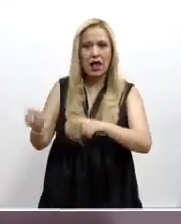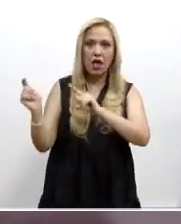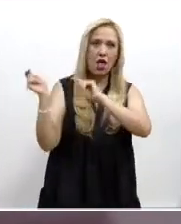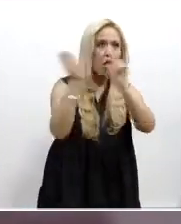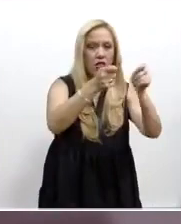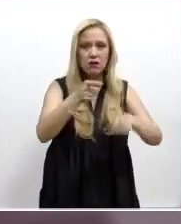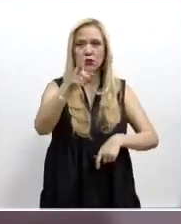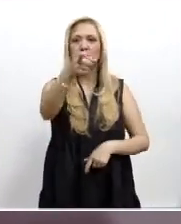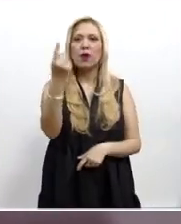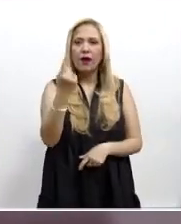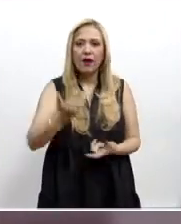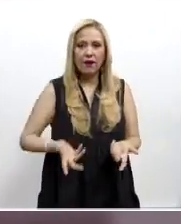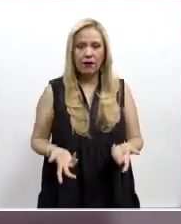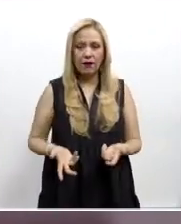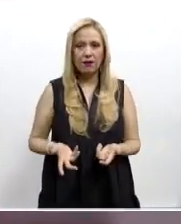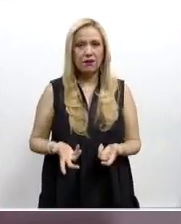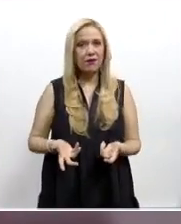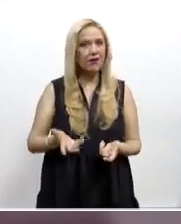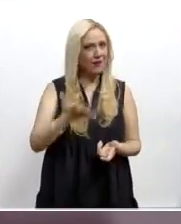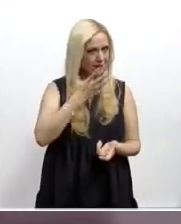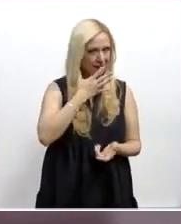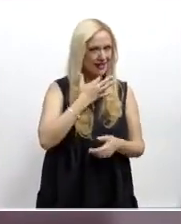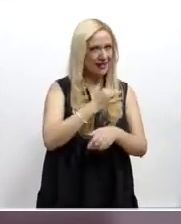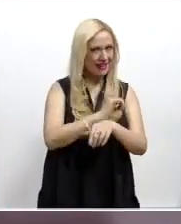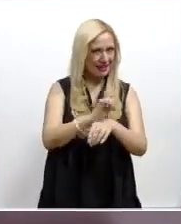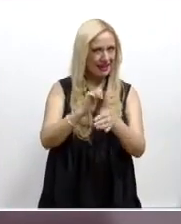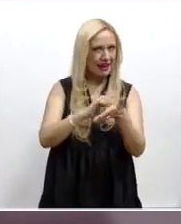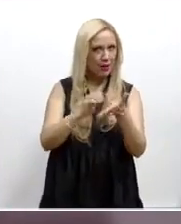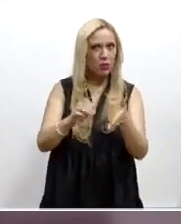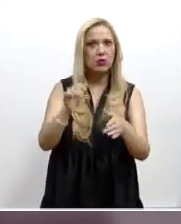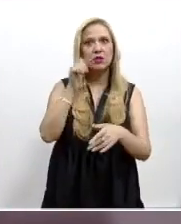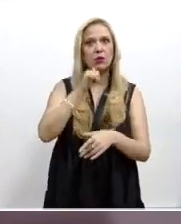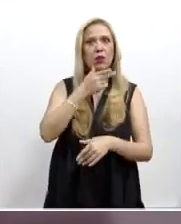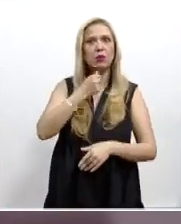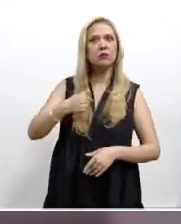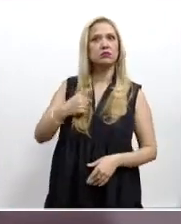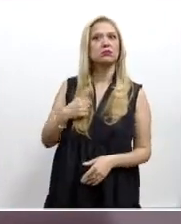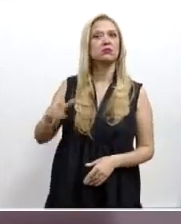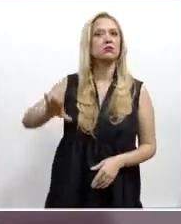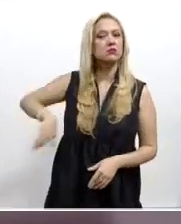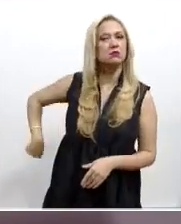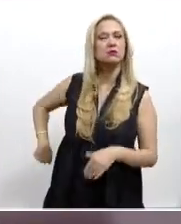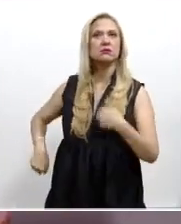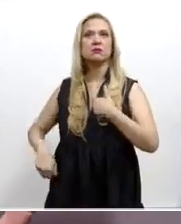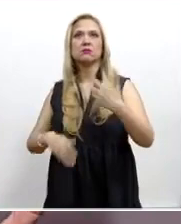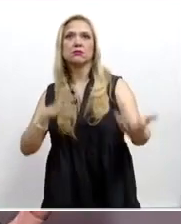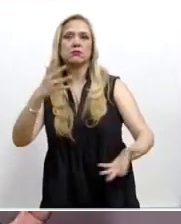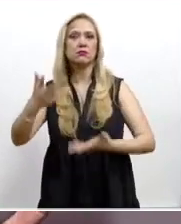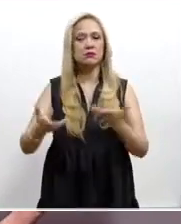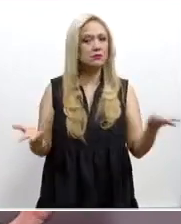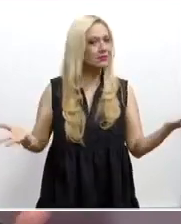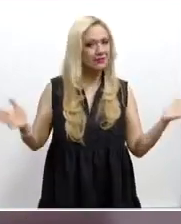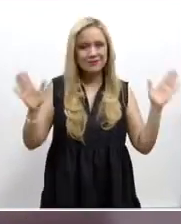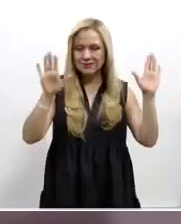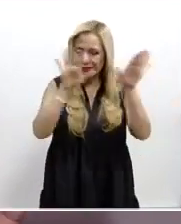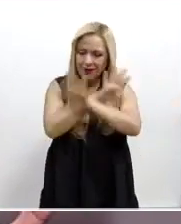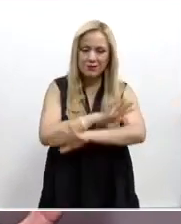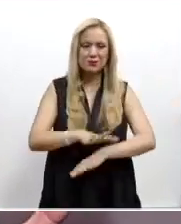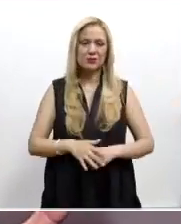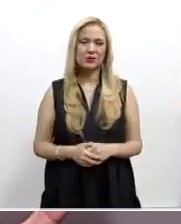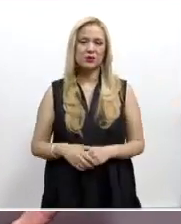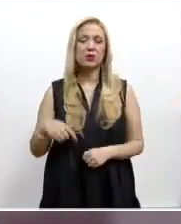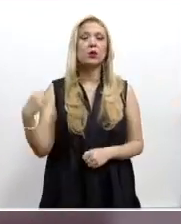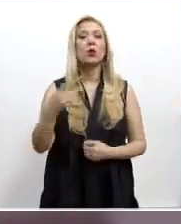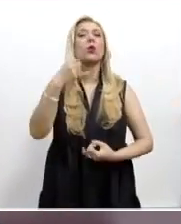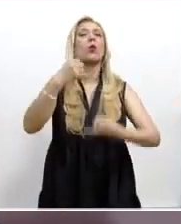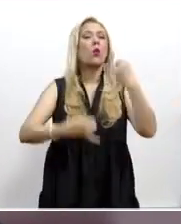de cuestiones que son mínimas, pero ayudan a ir transformando, a ir sembrando el cambio. Y quisiera terminar diciendo que las y los jueces tenemos